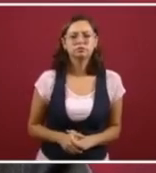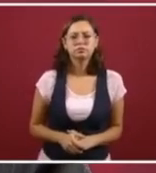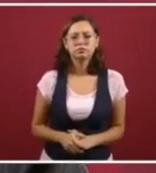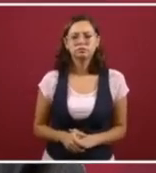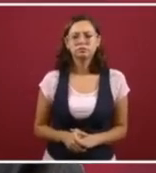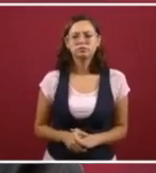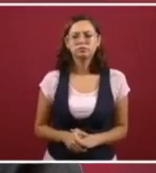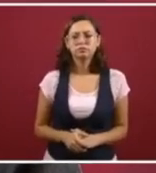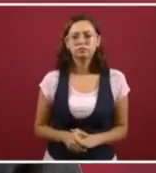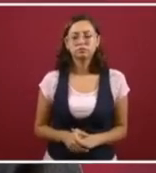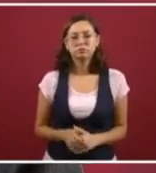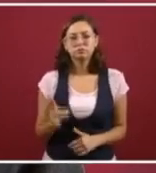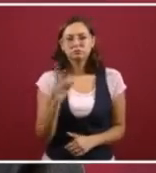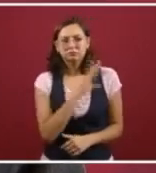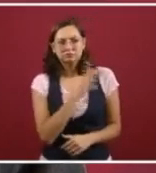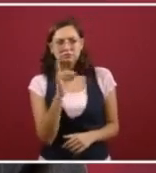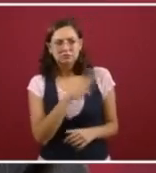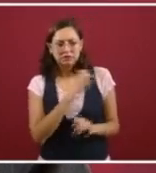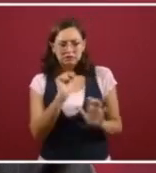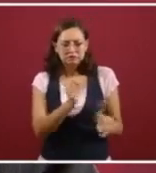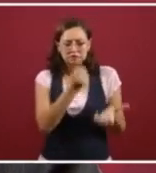no hay nada que temer.